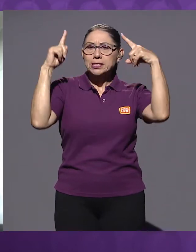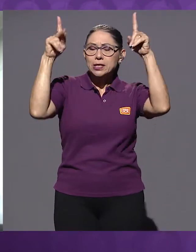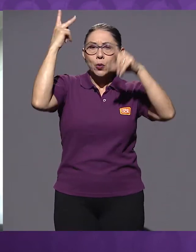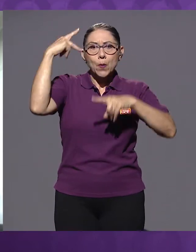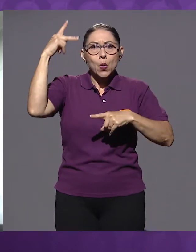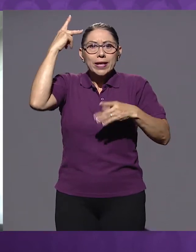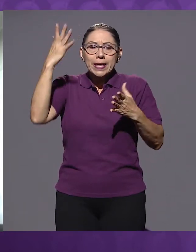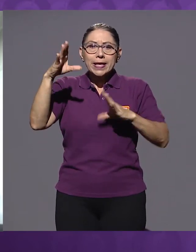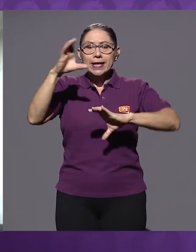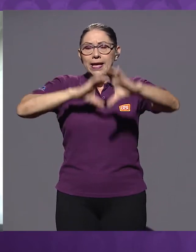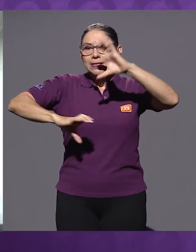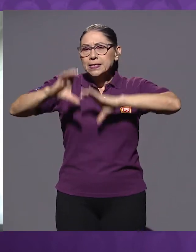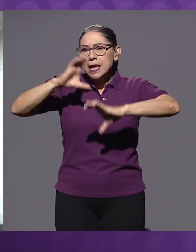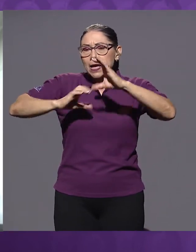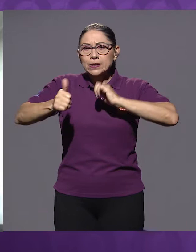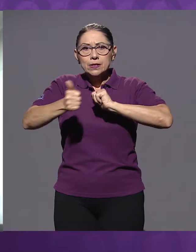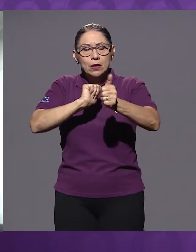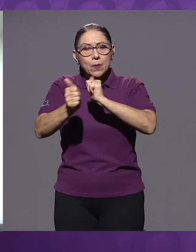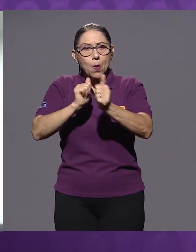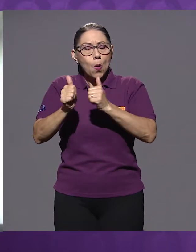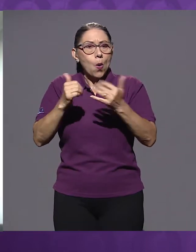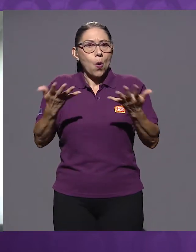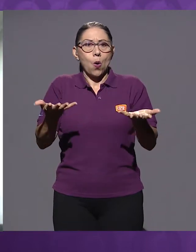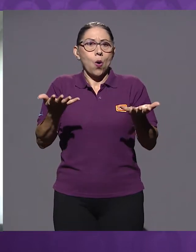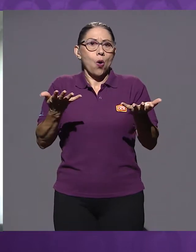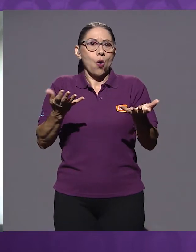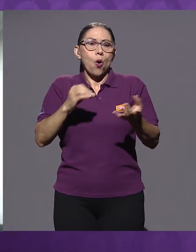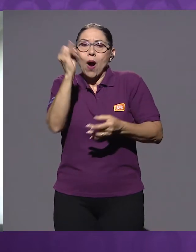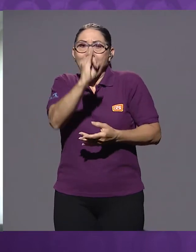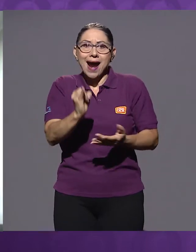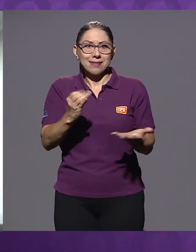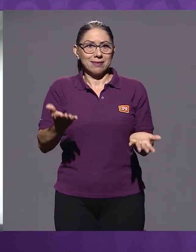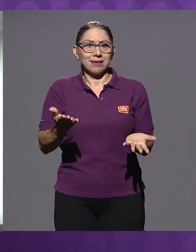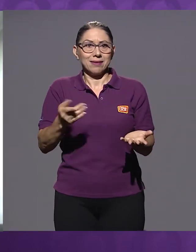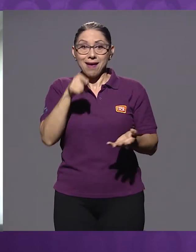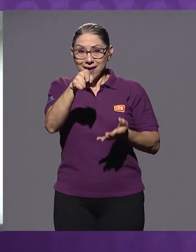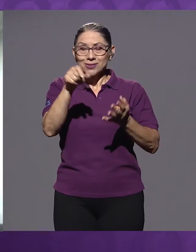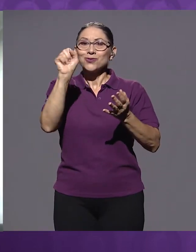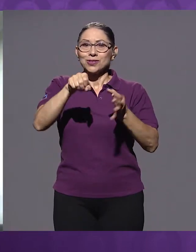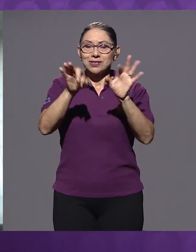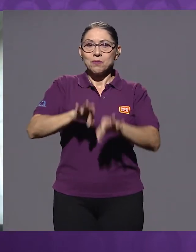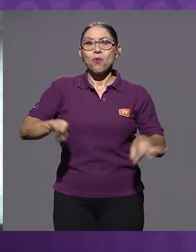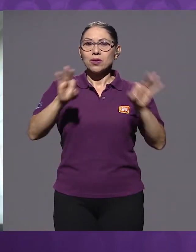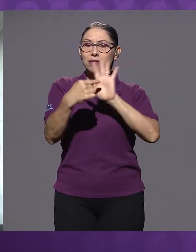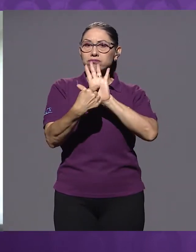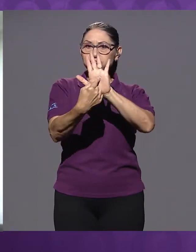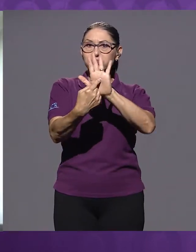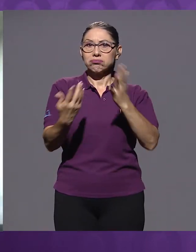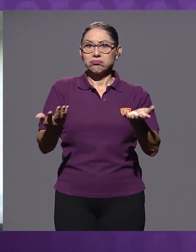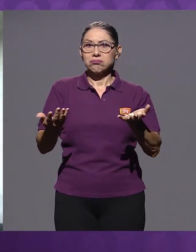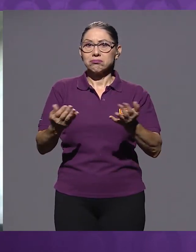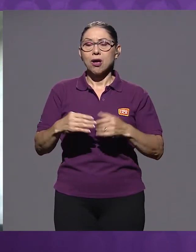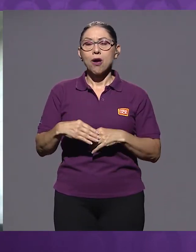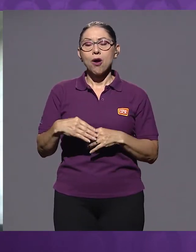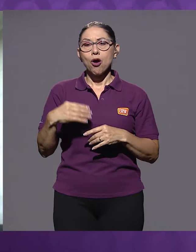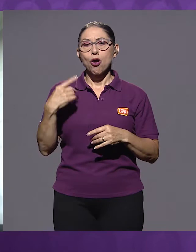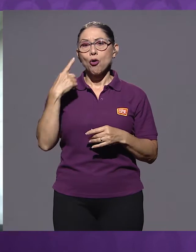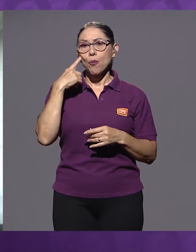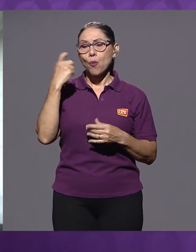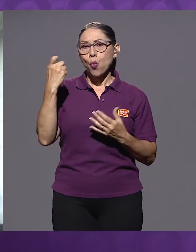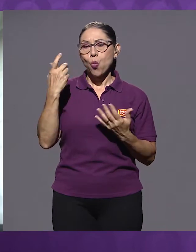la política o en la ciencia o en el deporte o en el arte, porque se vuelven,